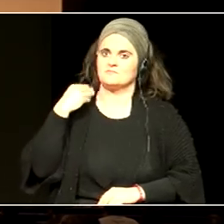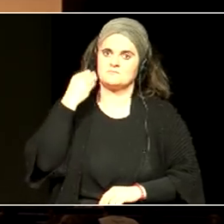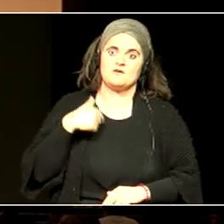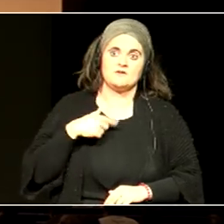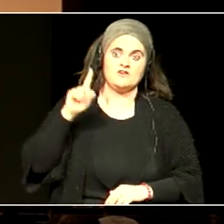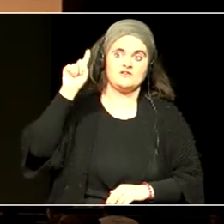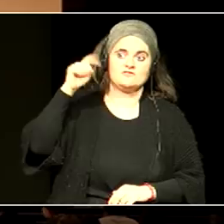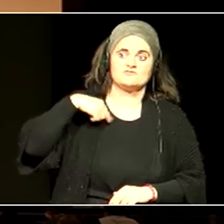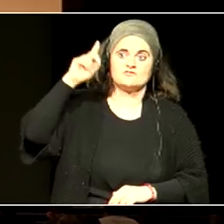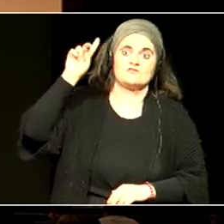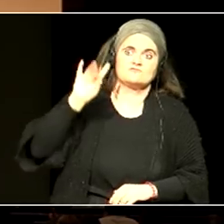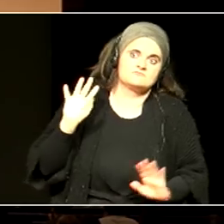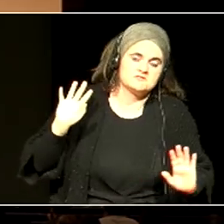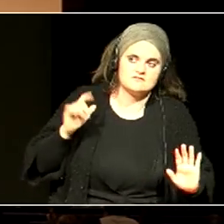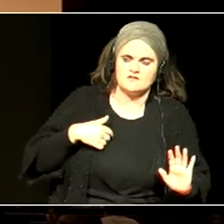peroso